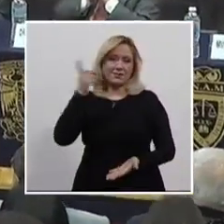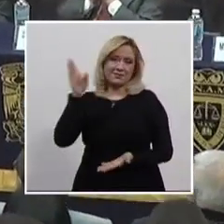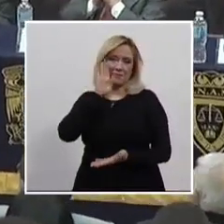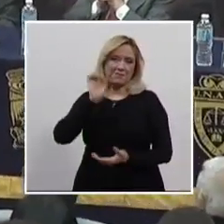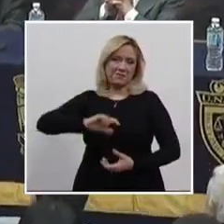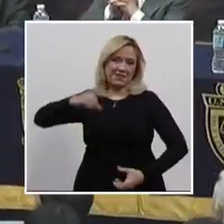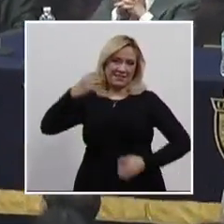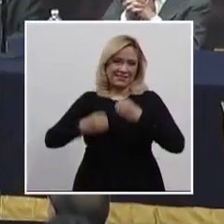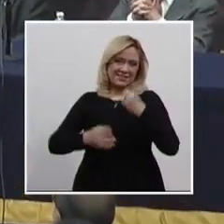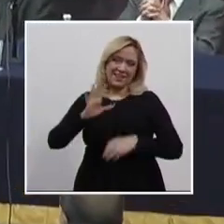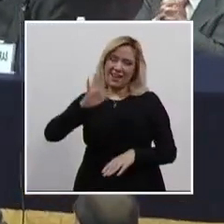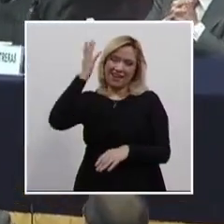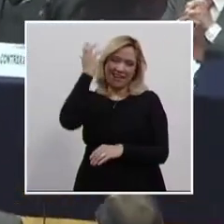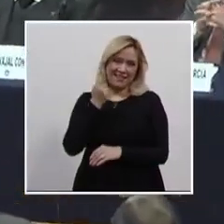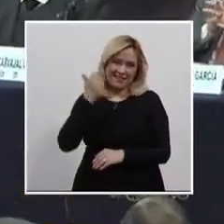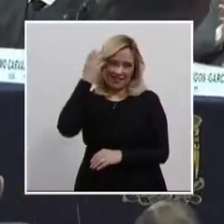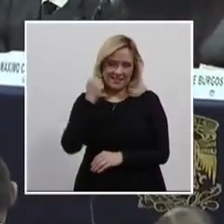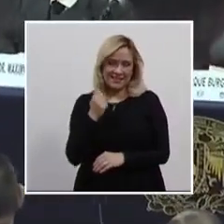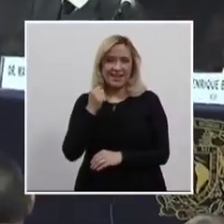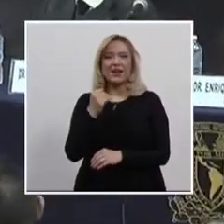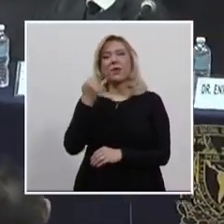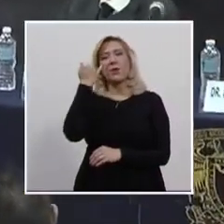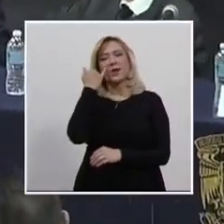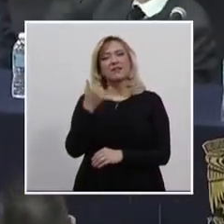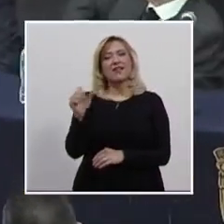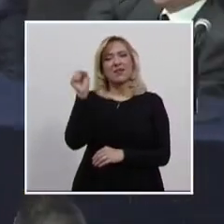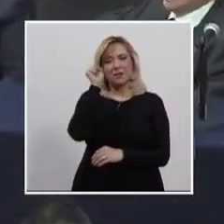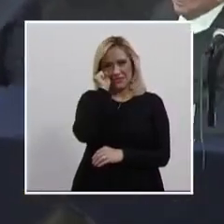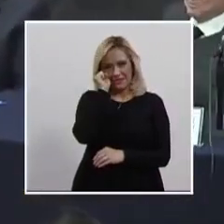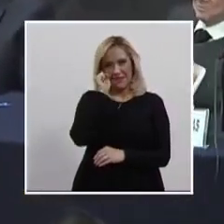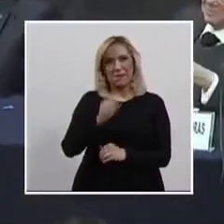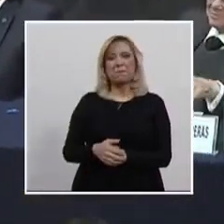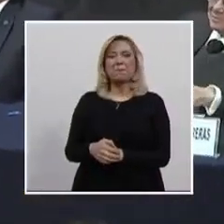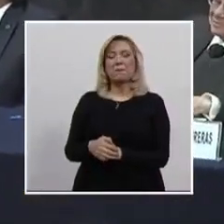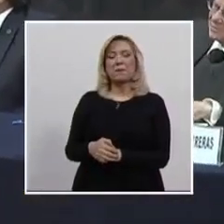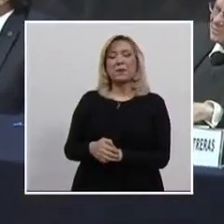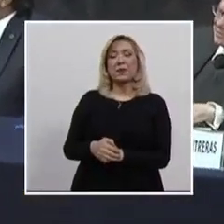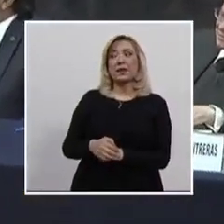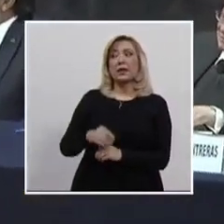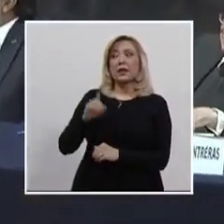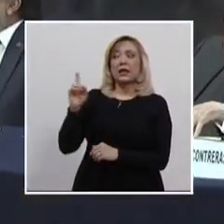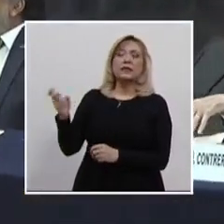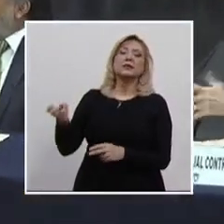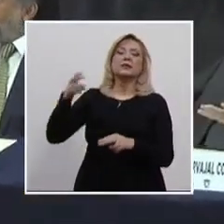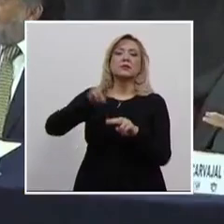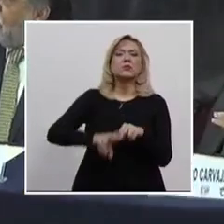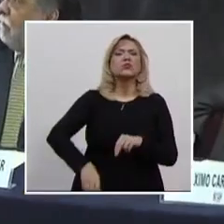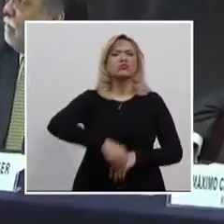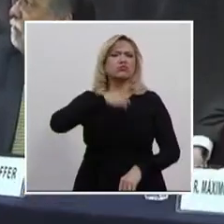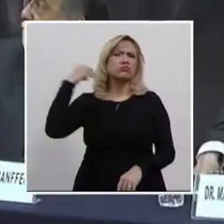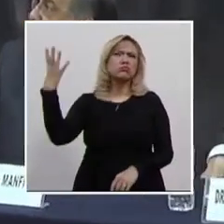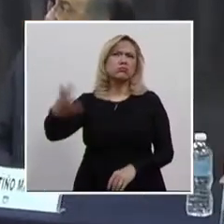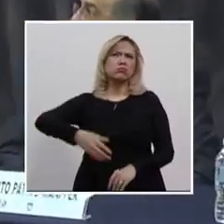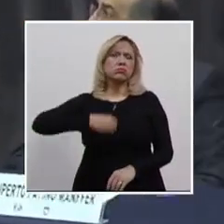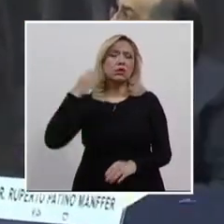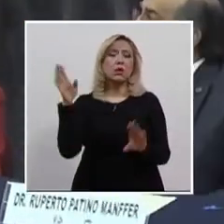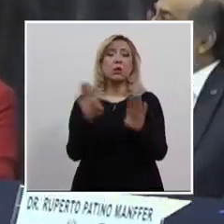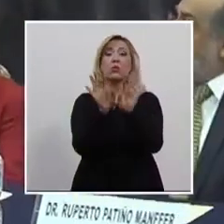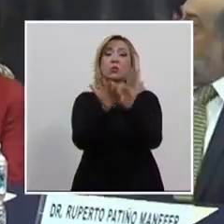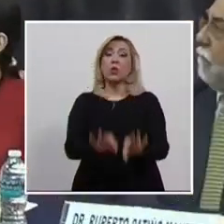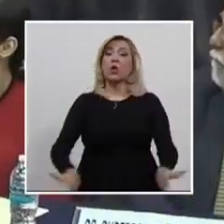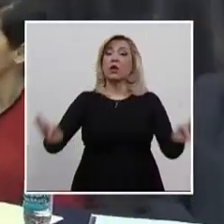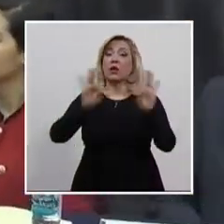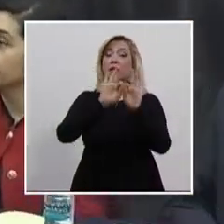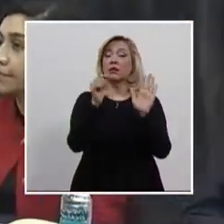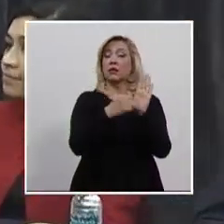retiro de la Suprema Corte de Justicia de la Nación, Juan Silva Mesa, durante el conversatorio Los principios fundamentales